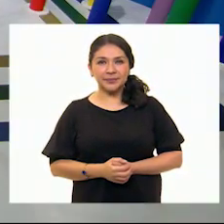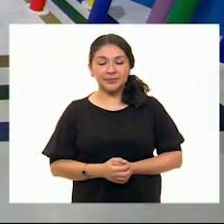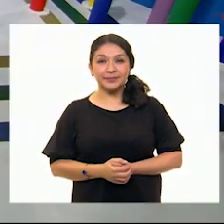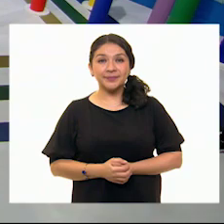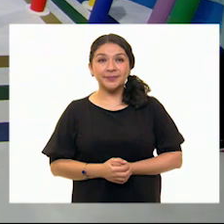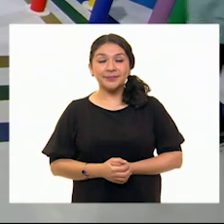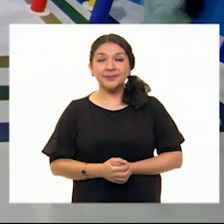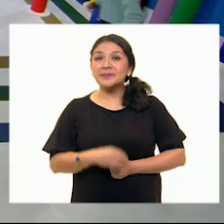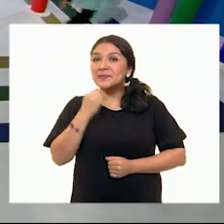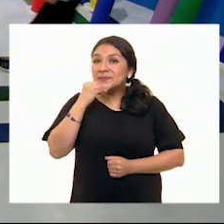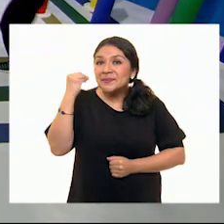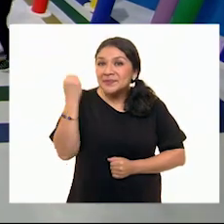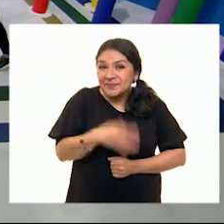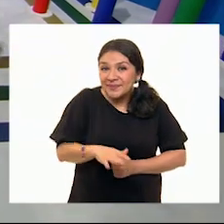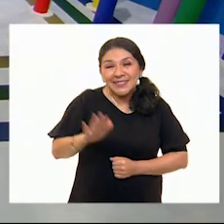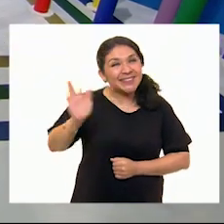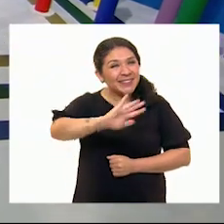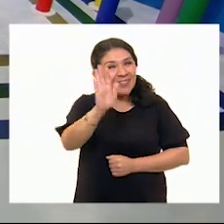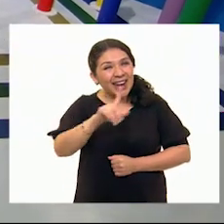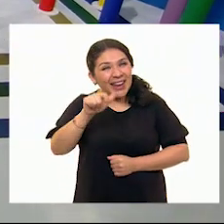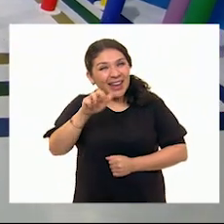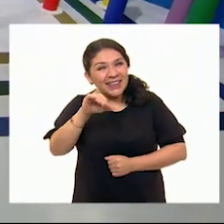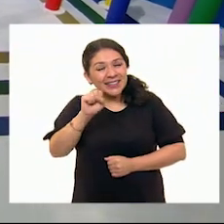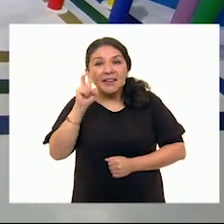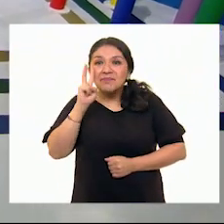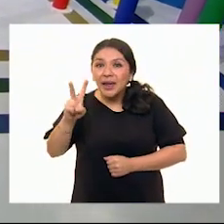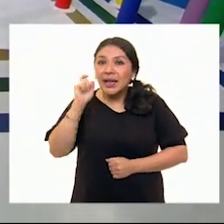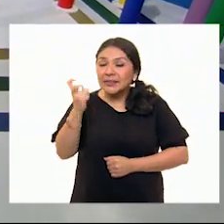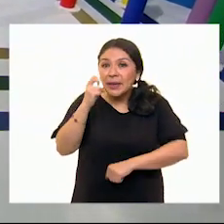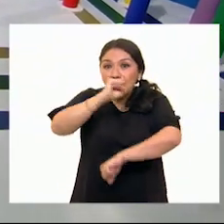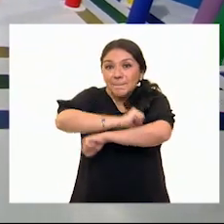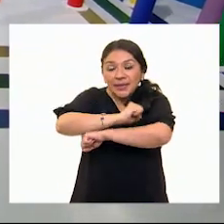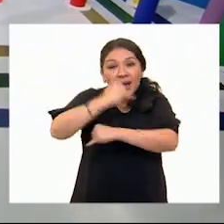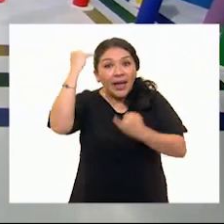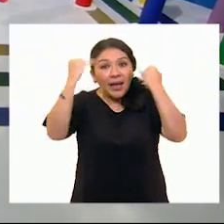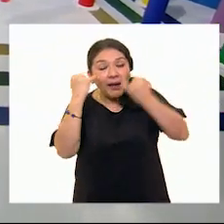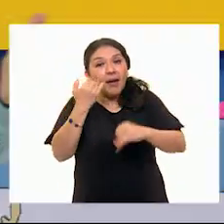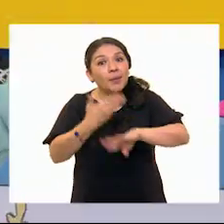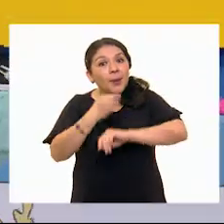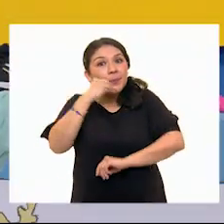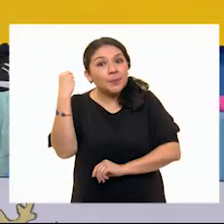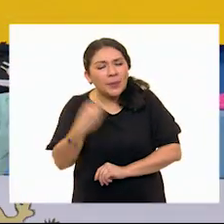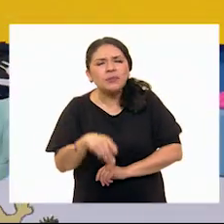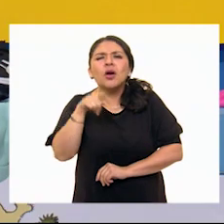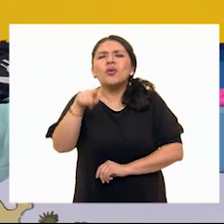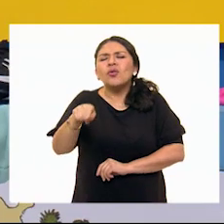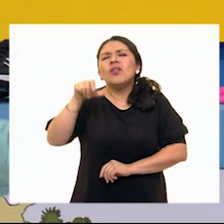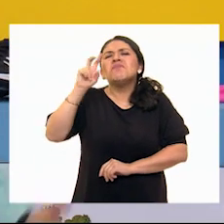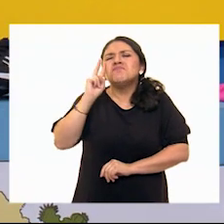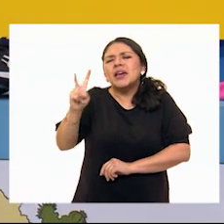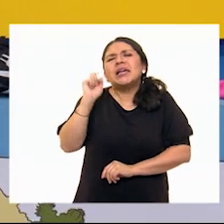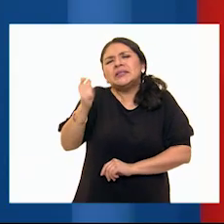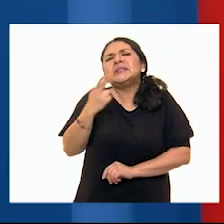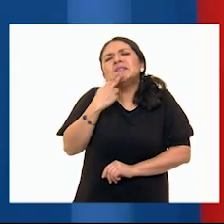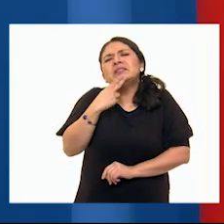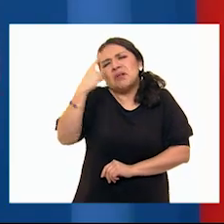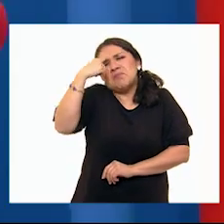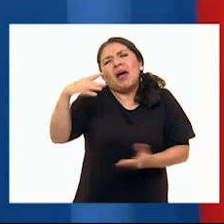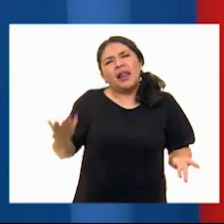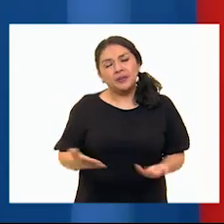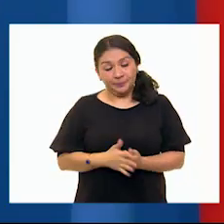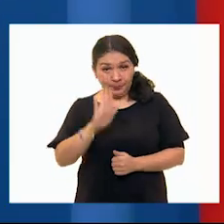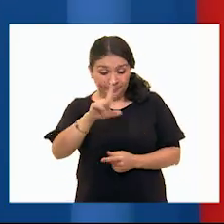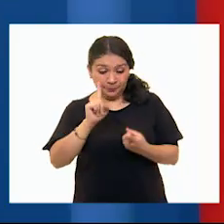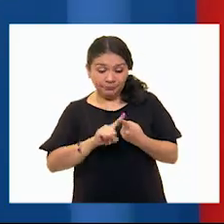¡Hola, Larisa! ¡Qué divertida Ventana Creativa! Pero, ¿cuáles serían los propósitos de esta Ventana Creativa? Bueno,